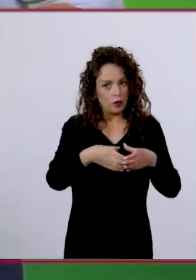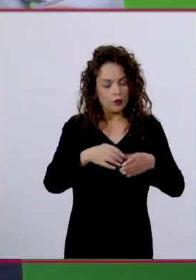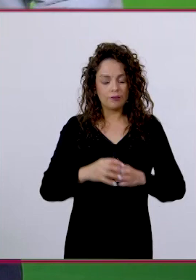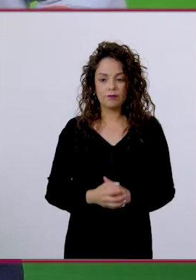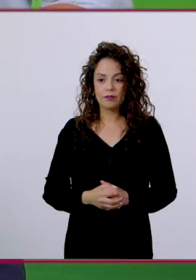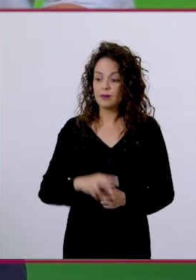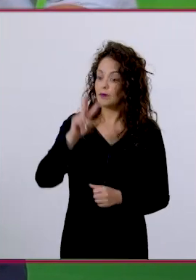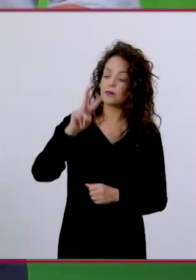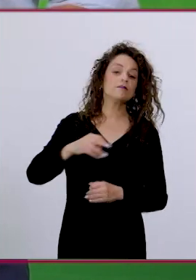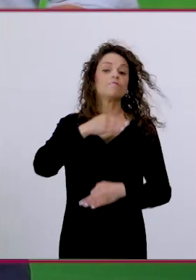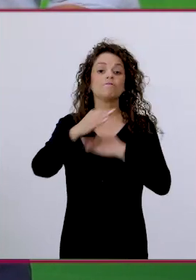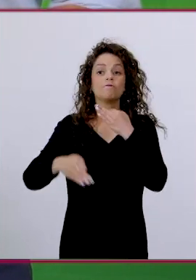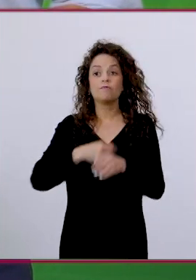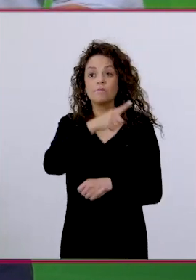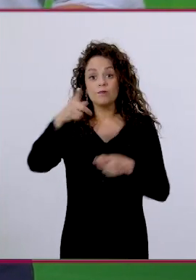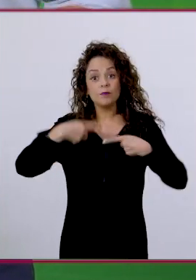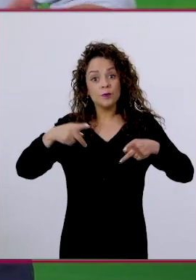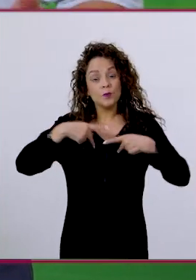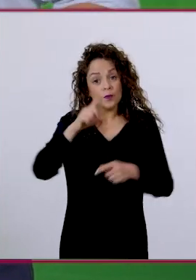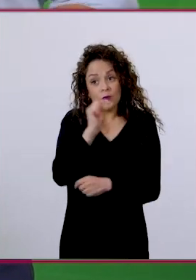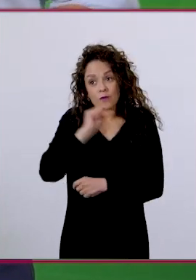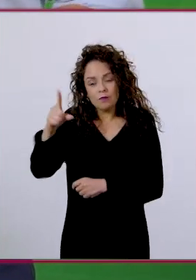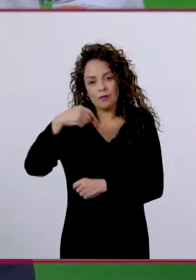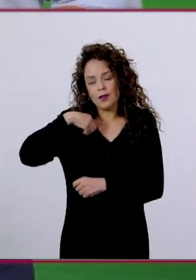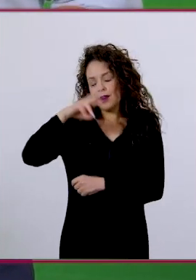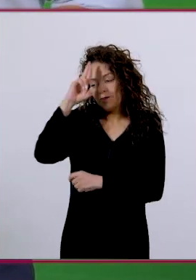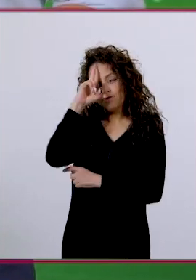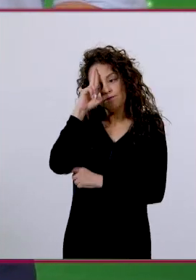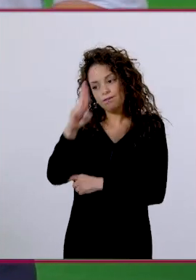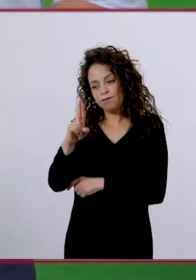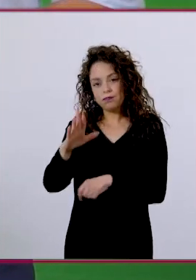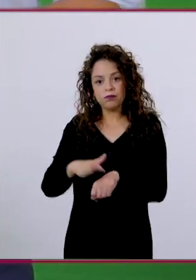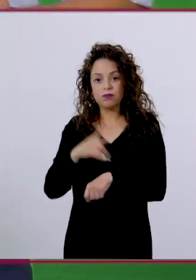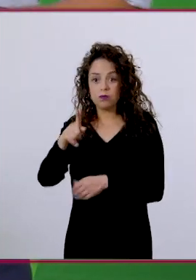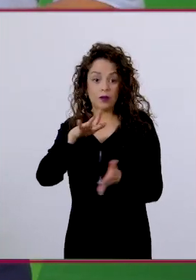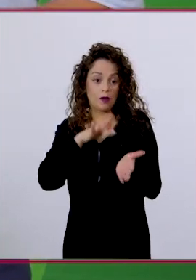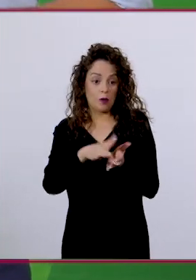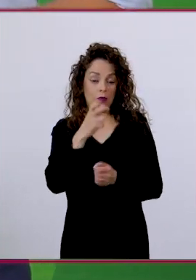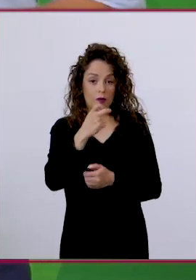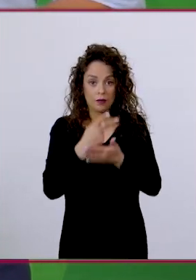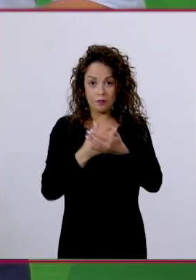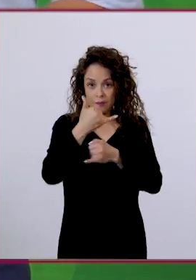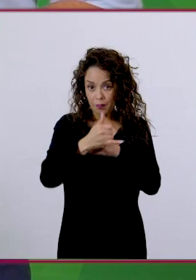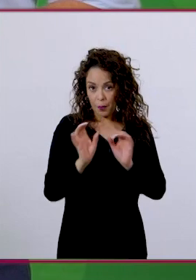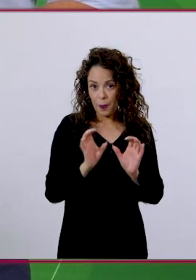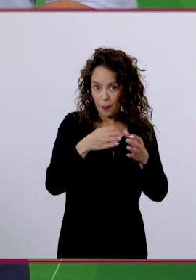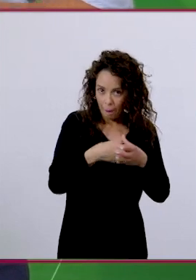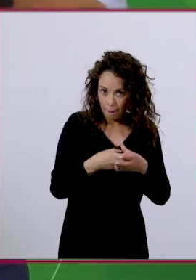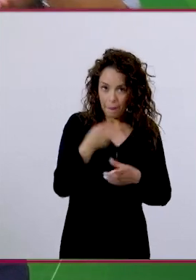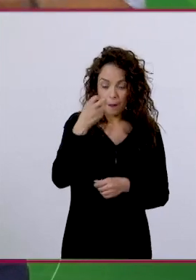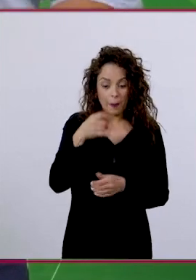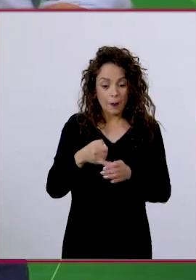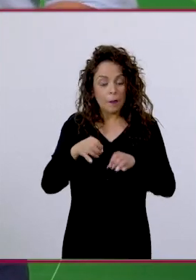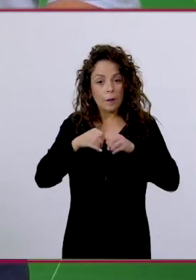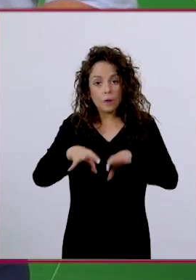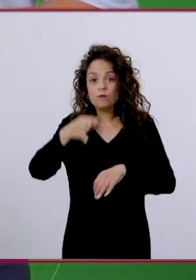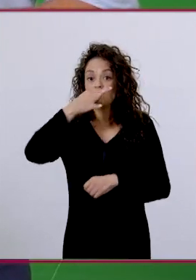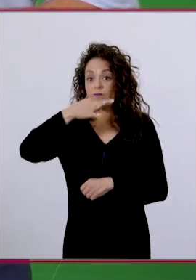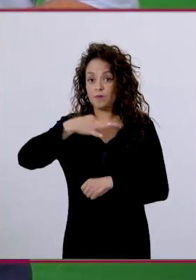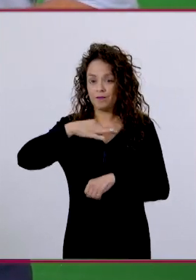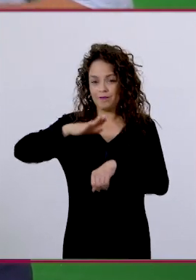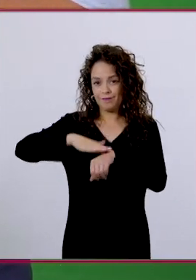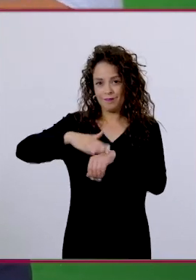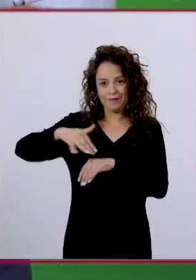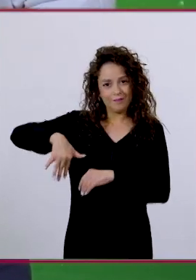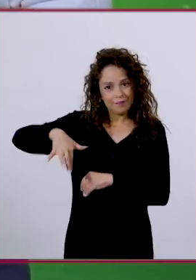a todas y todos los profesionales que apuestan por este tipo de proyectos comunitarios. Por lo que podemos constatar en la información que nos informó la cápsula, es